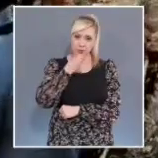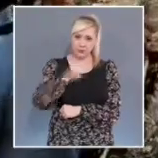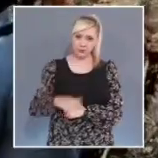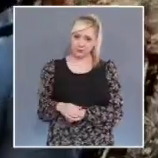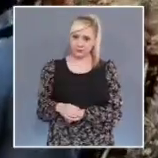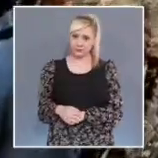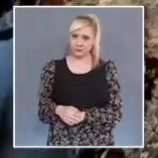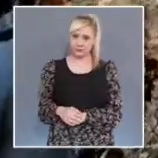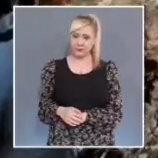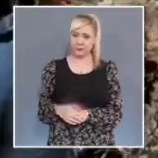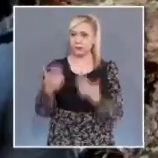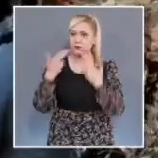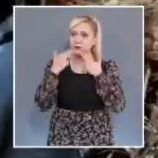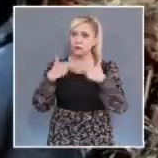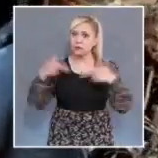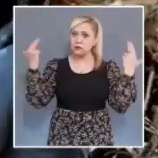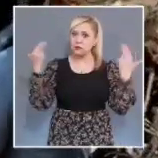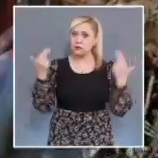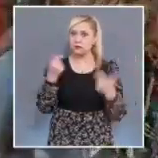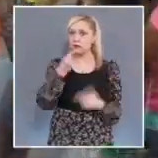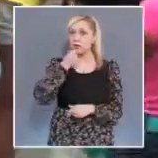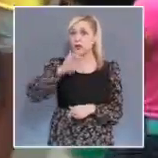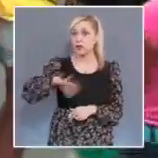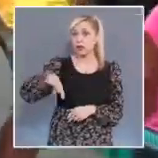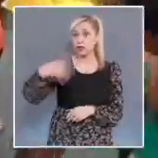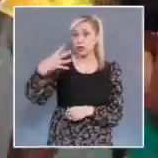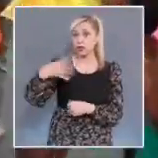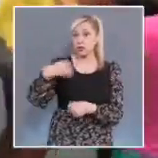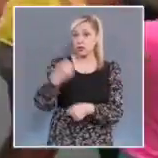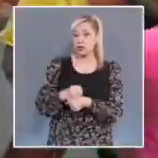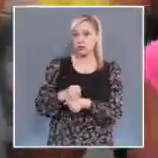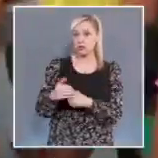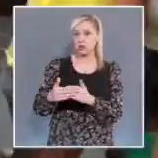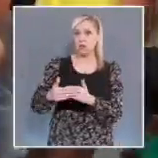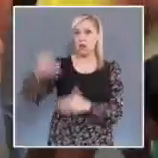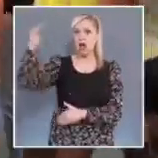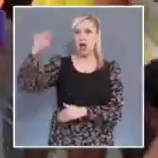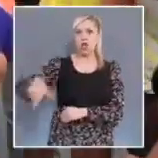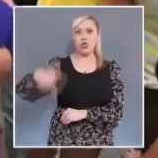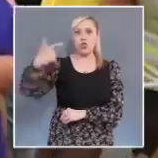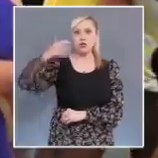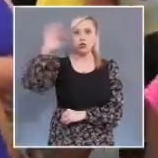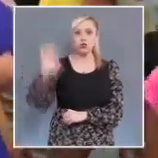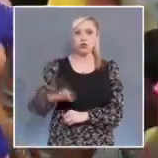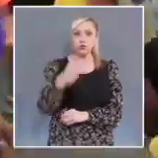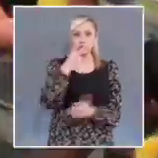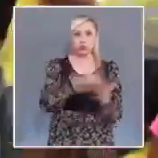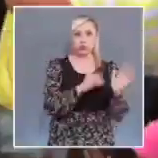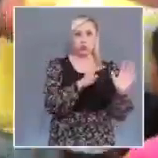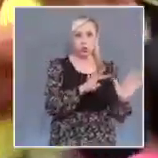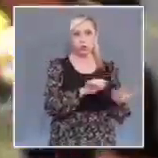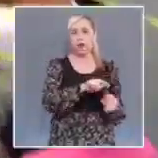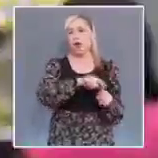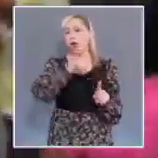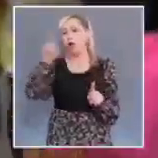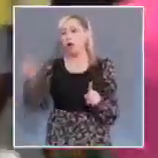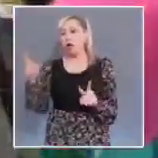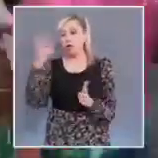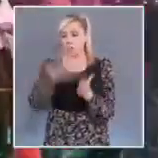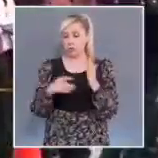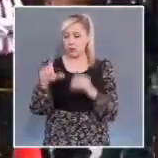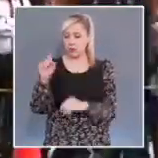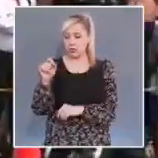niñas menores de 14 años aumentó un 12% entre 2019 y 2020 y en niños el